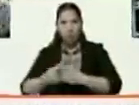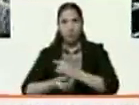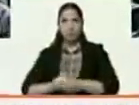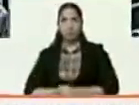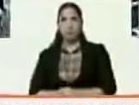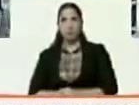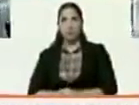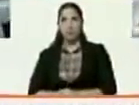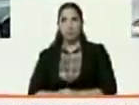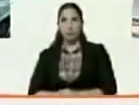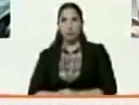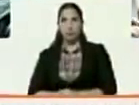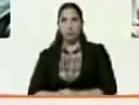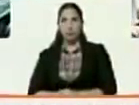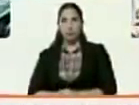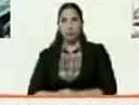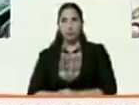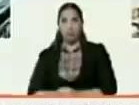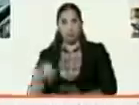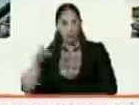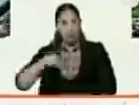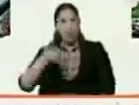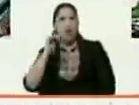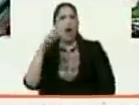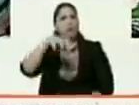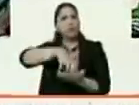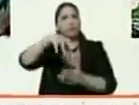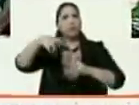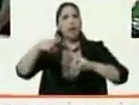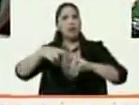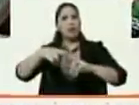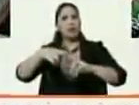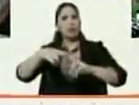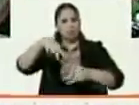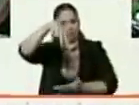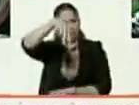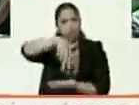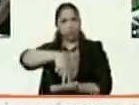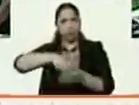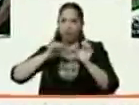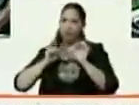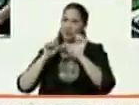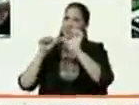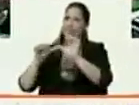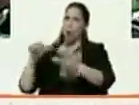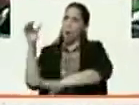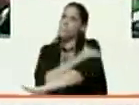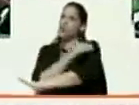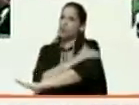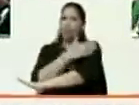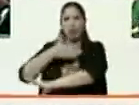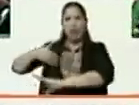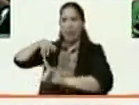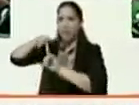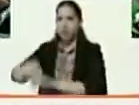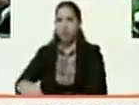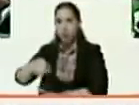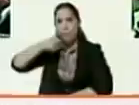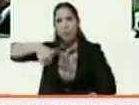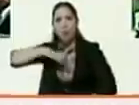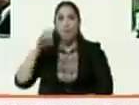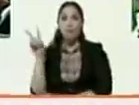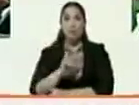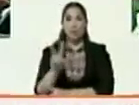20 años después, aquí está Táchira de pie. Sigue la derecha intentando someter al pueblo de